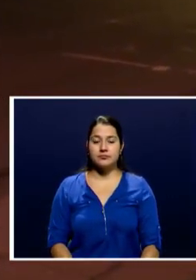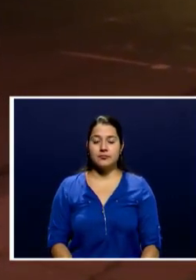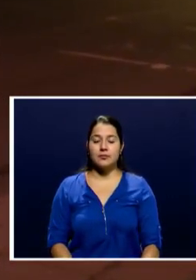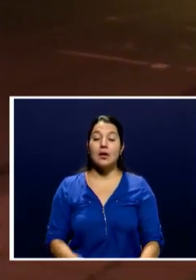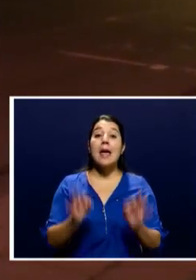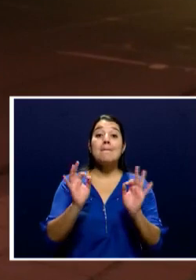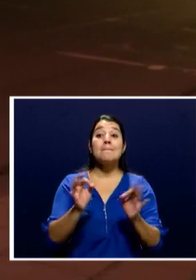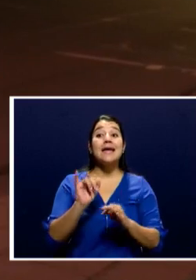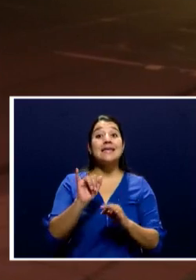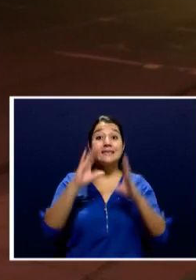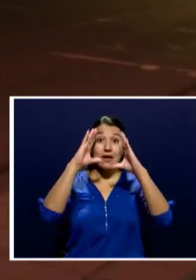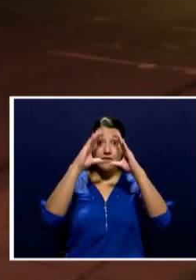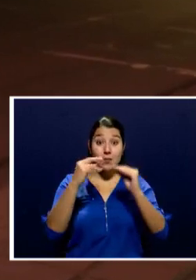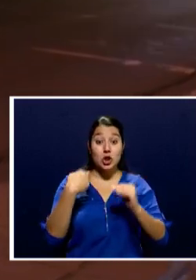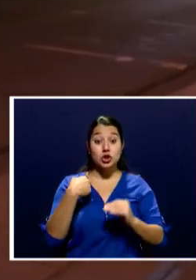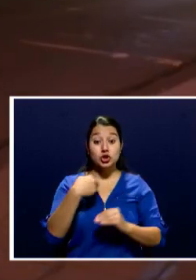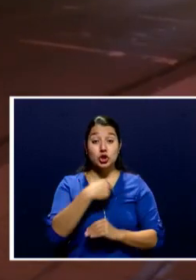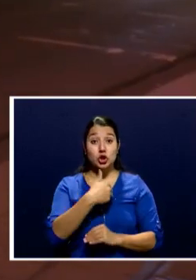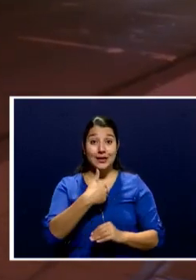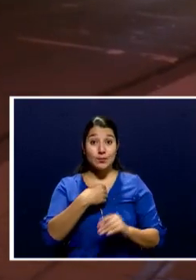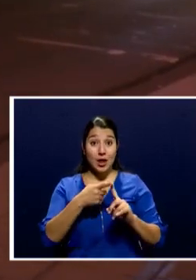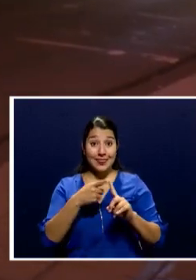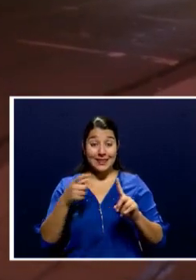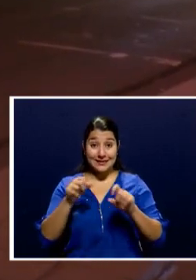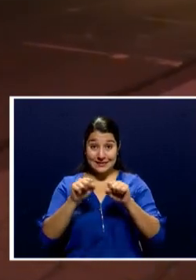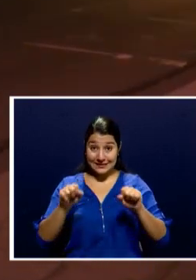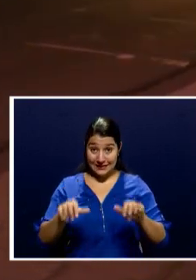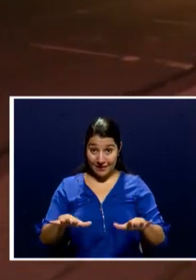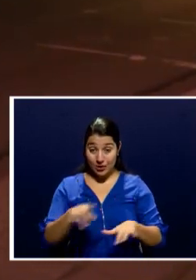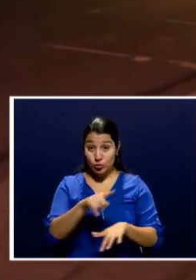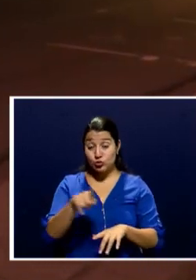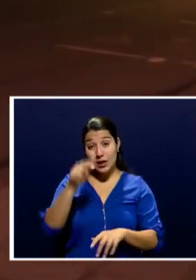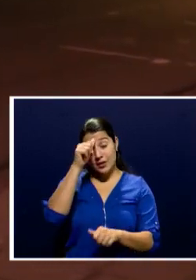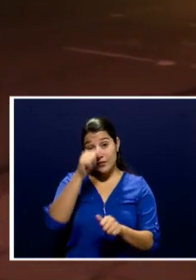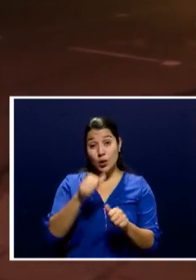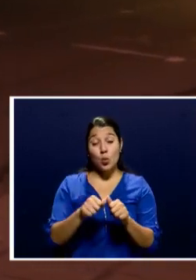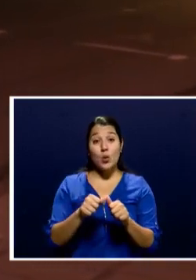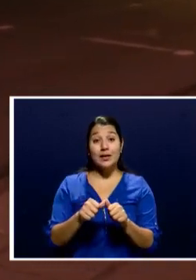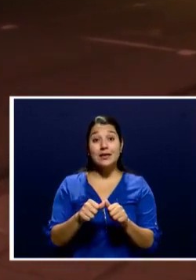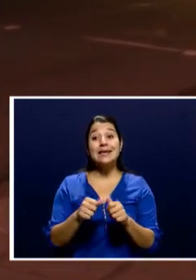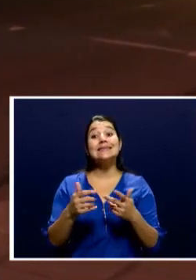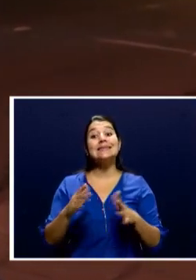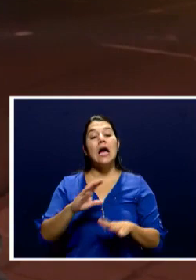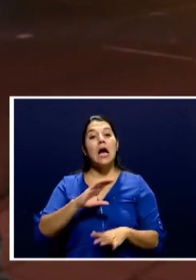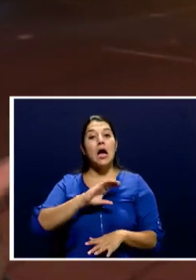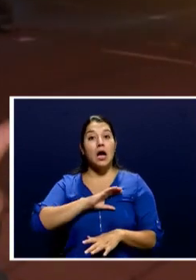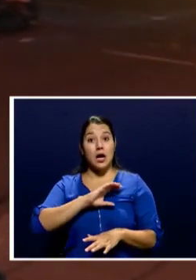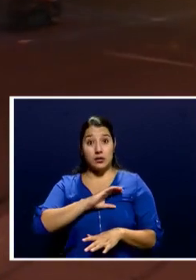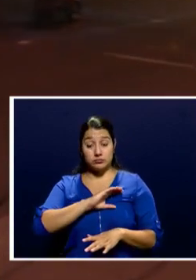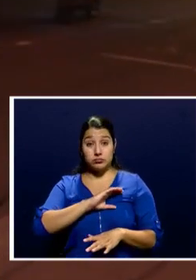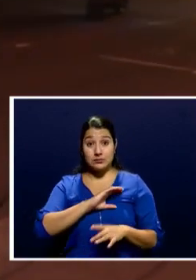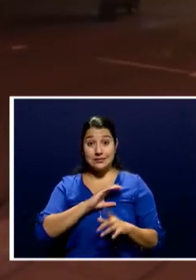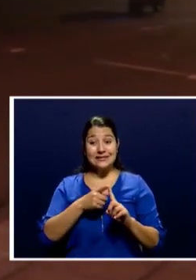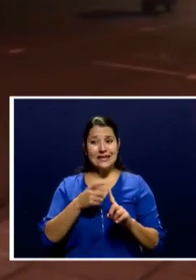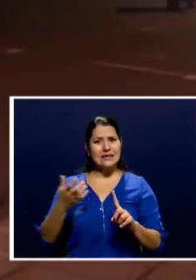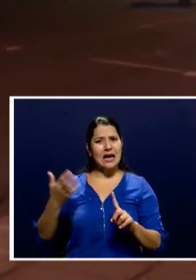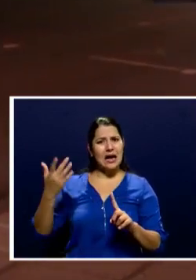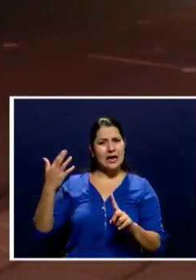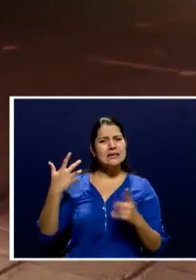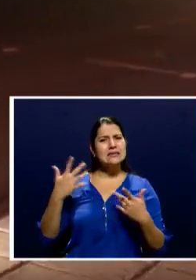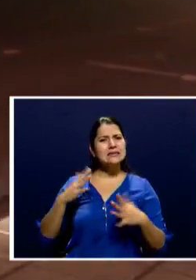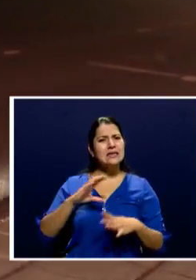Bien, esta es la información que tenemos desde La Sabana. Por último, recordarles que hay oficiales de la Fuerza Pública ya desde tiempo atrás que